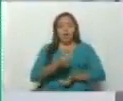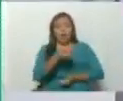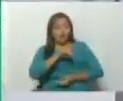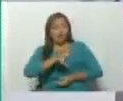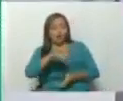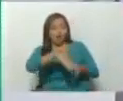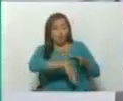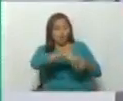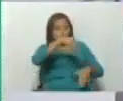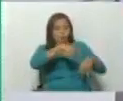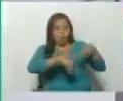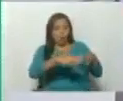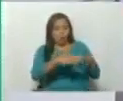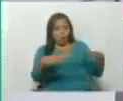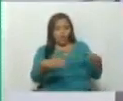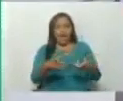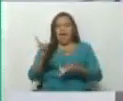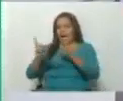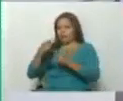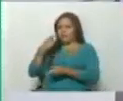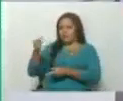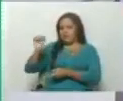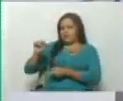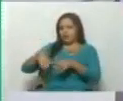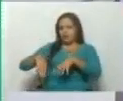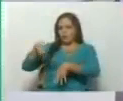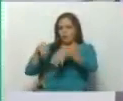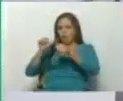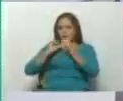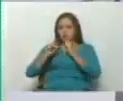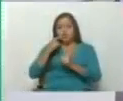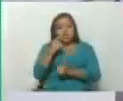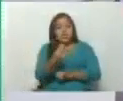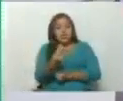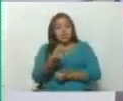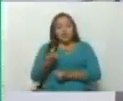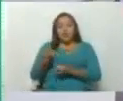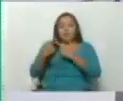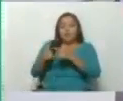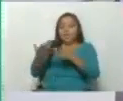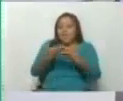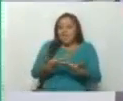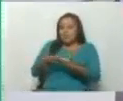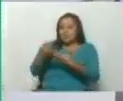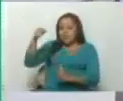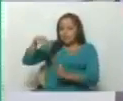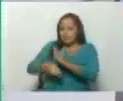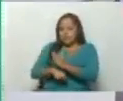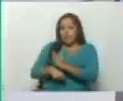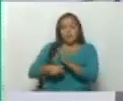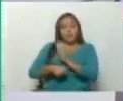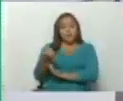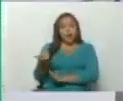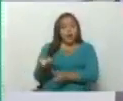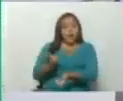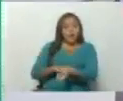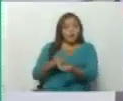cierto. Unos decían a través de pozos, pero a veces yo me pregunto, muchas veces el estudio de suelo es más costoso que traer una tubería